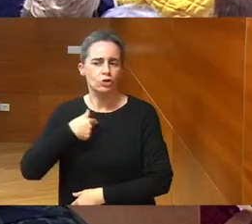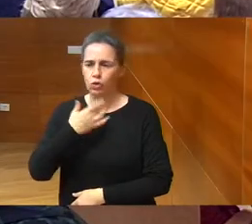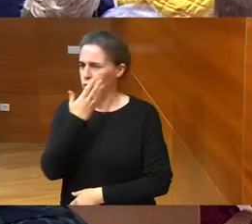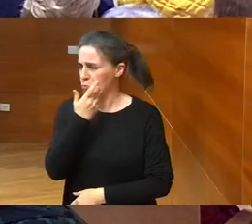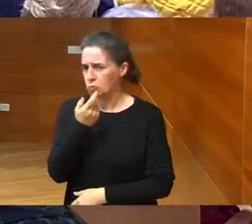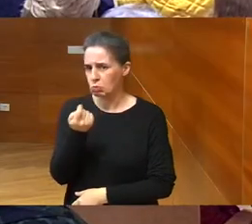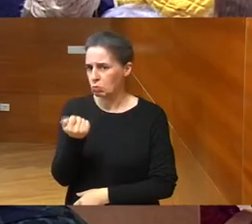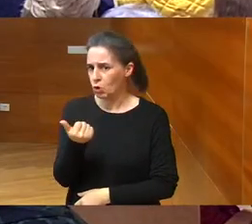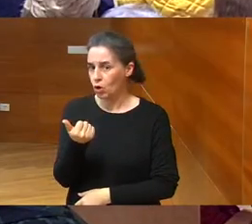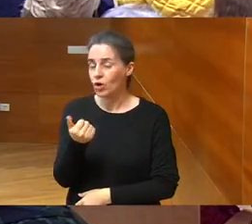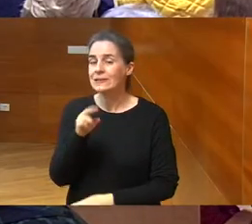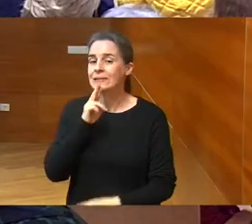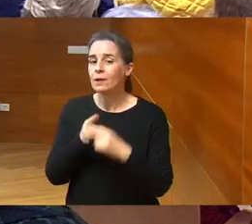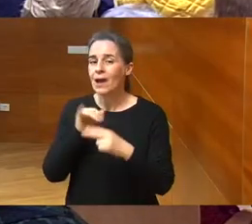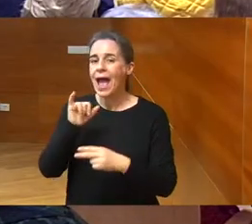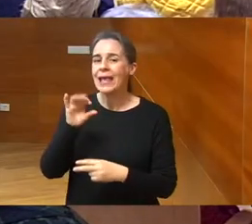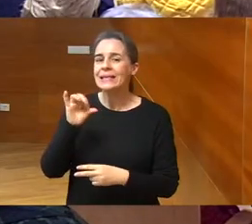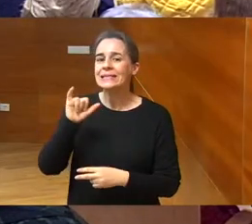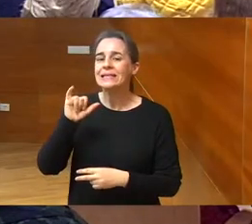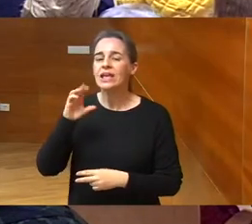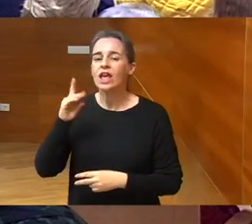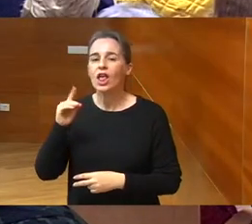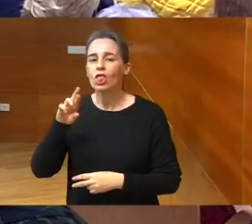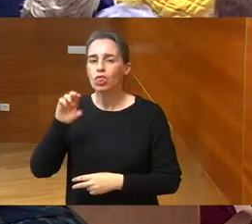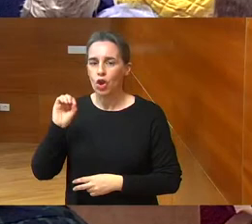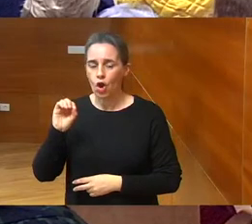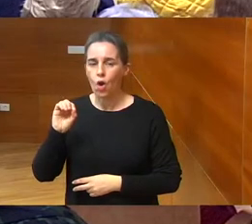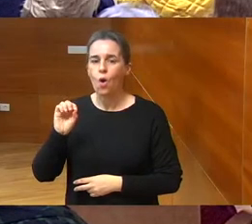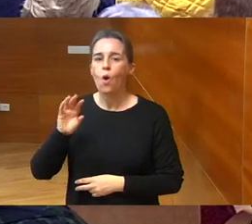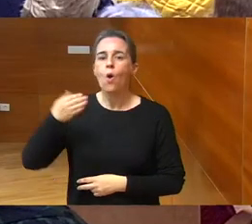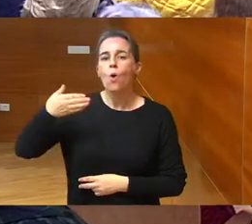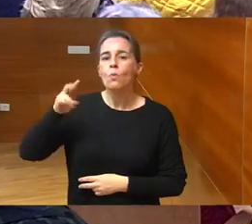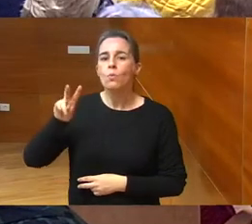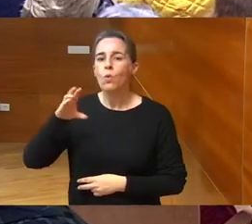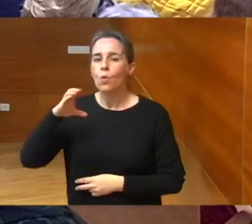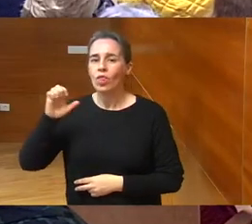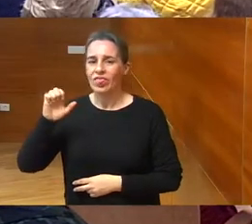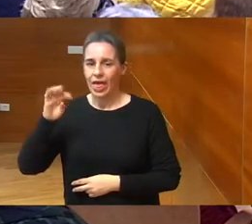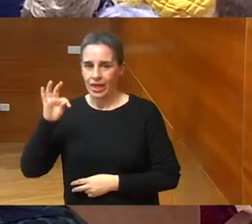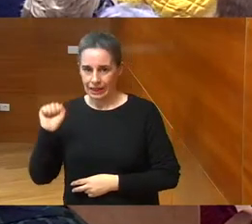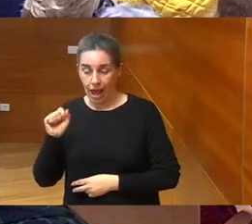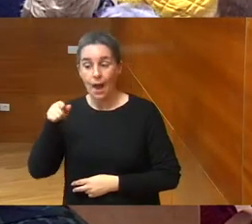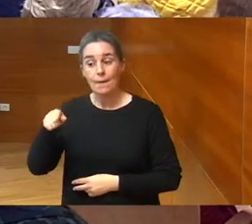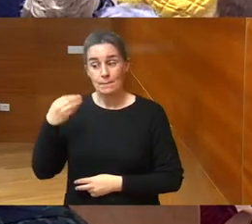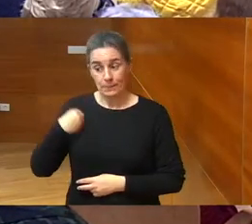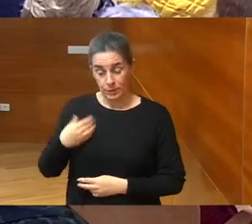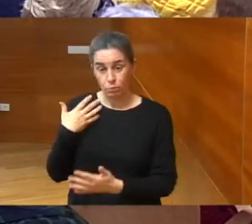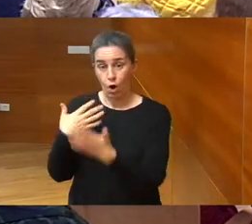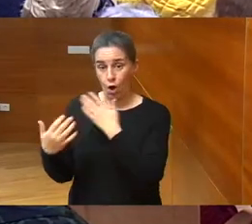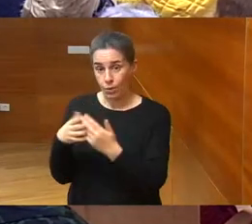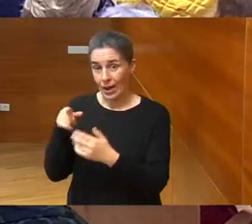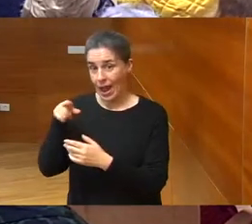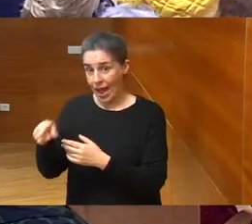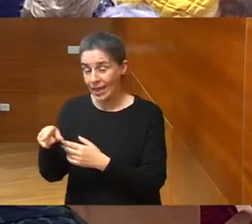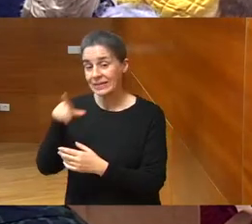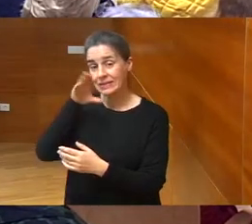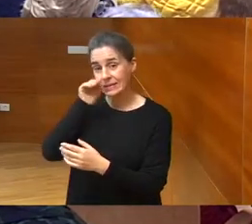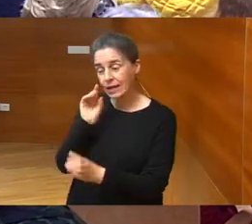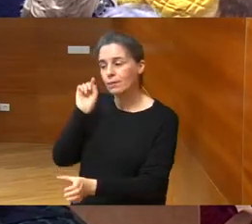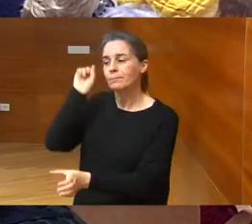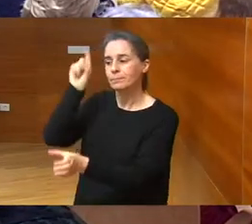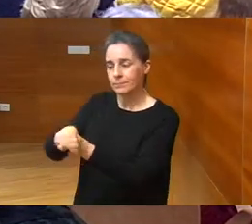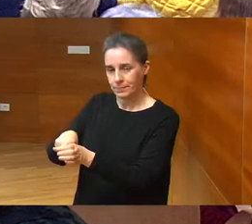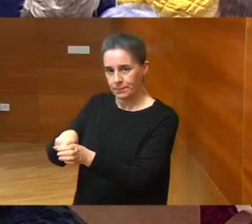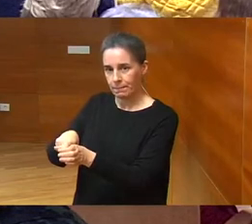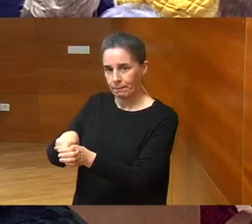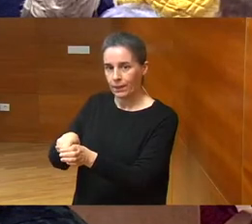que Isidro buceta buceta entonces de esta obra de Isidro buceta buceta chichana representa en